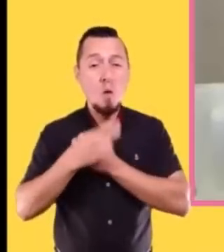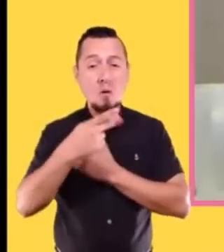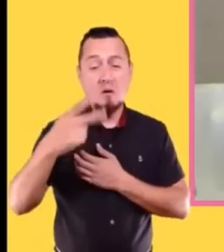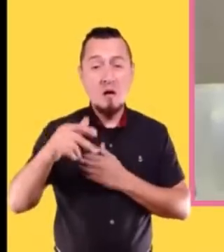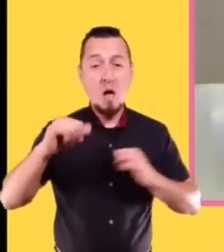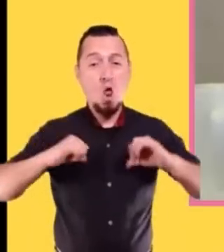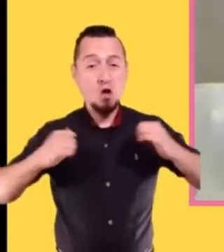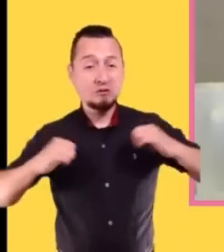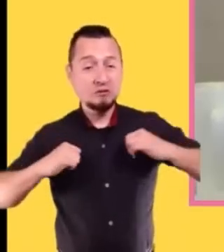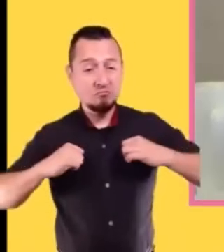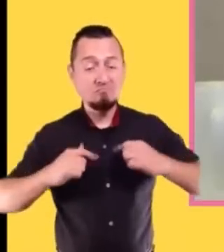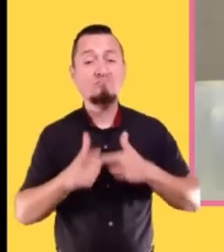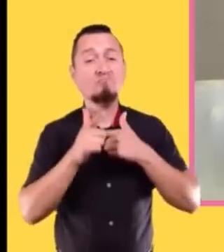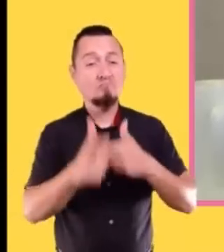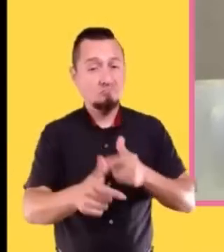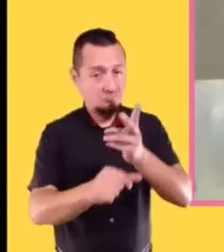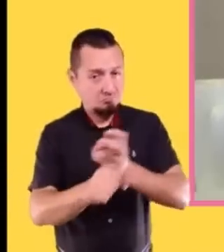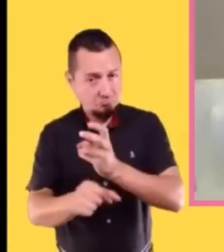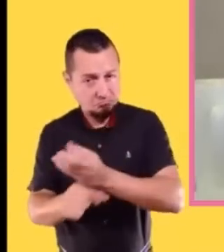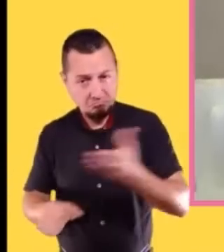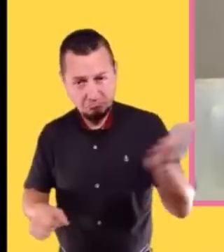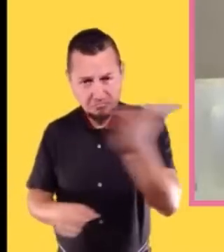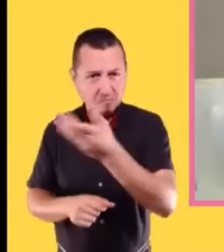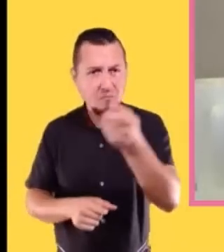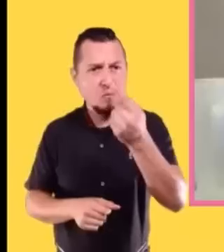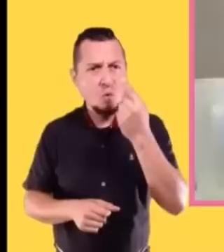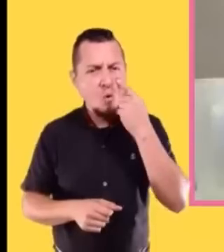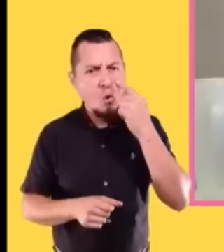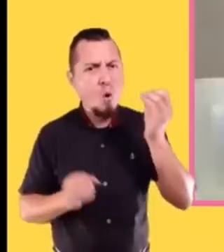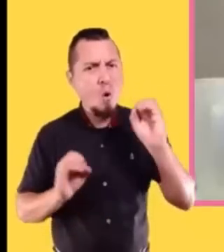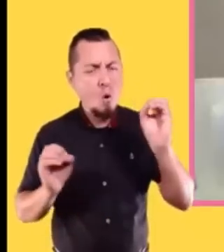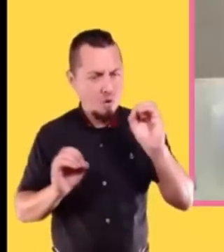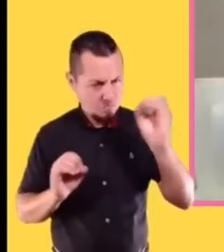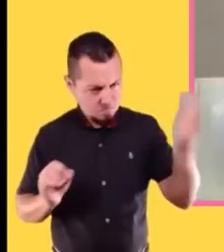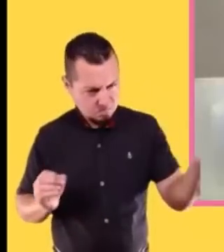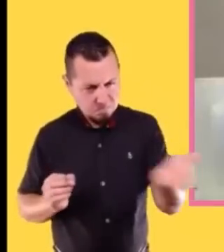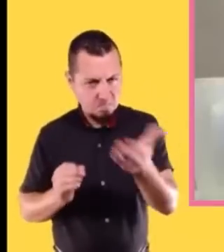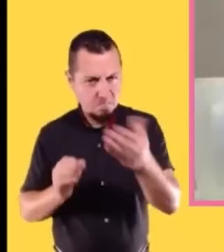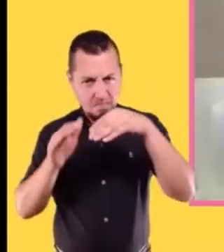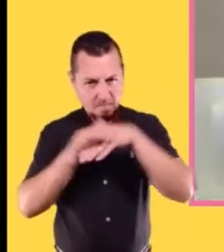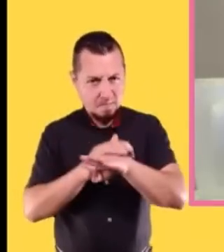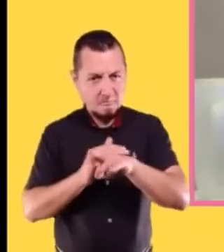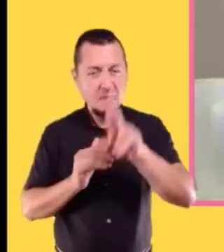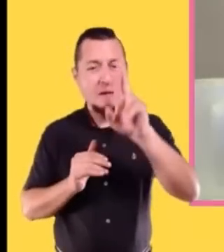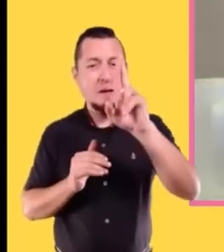los invitamos, a quienes no las conozcan, a que entren a